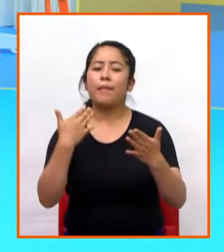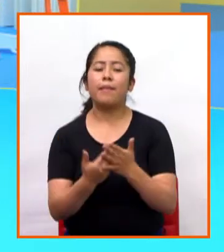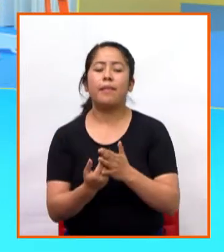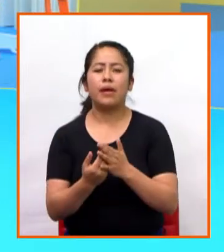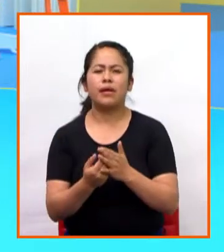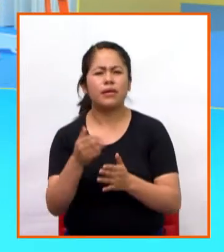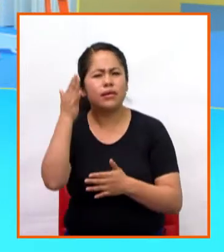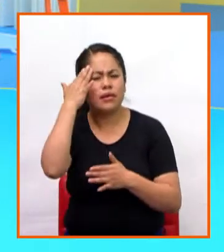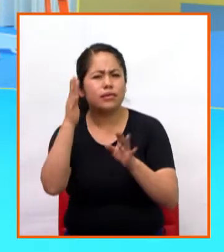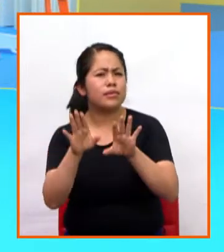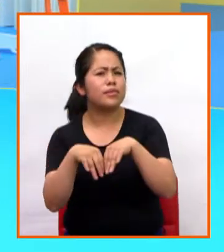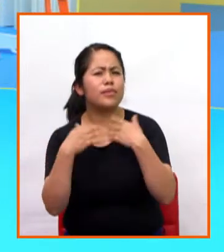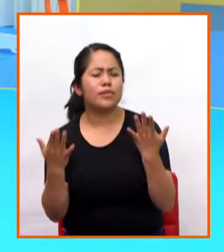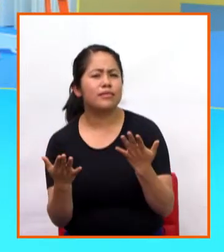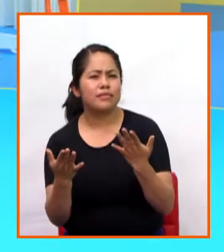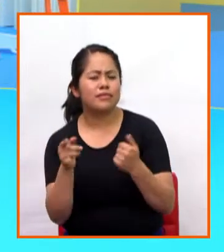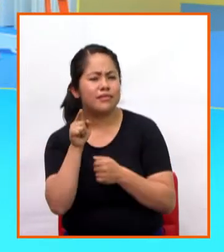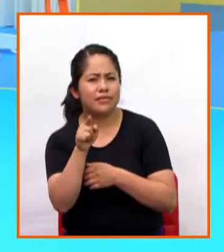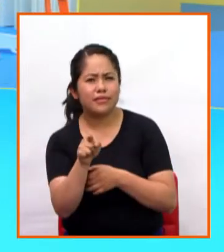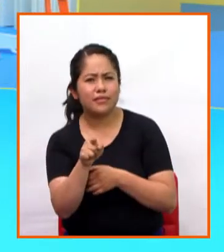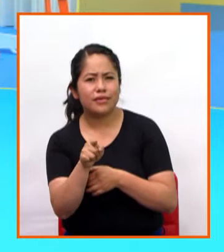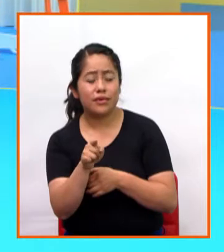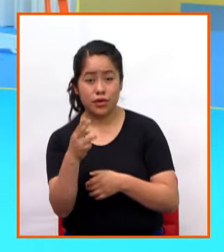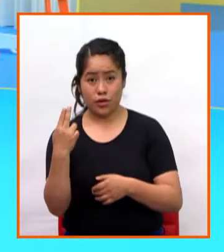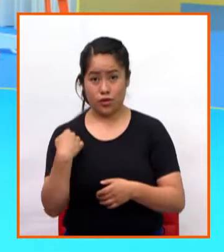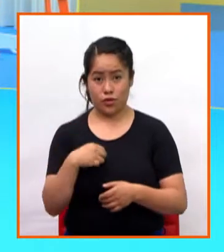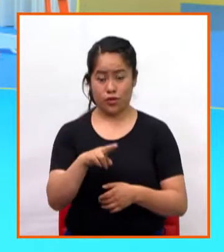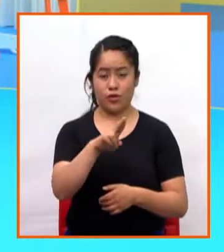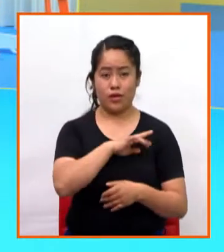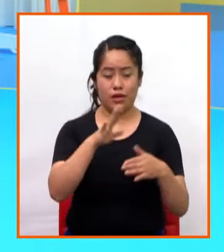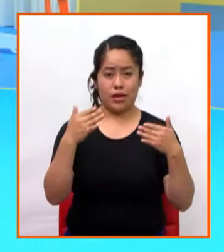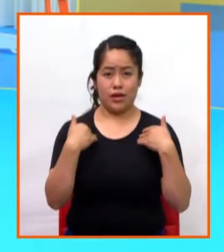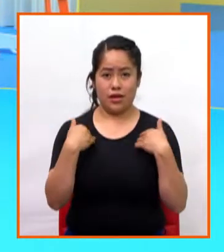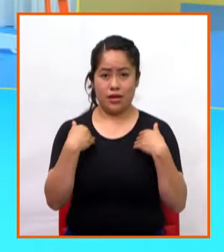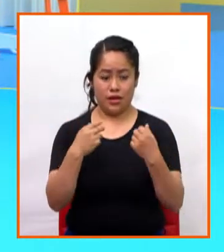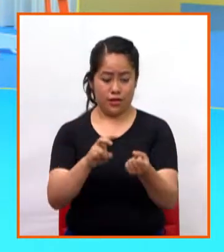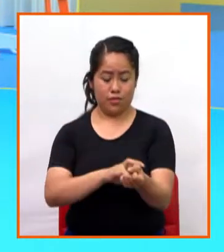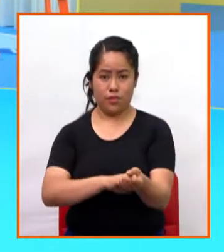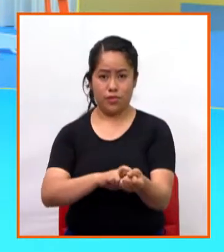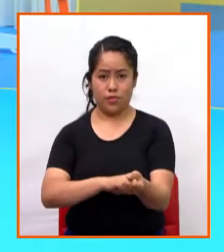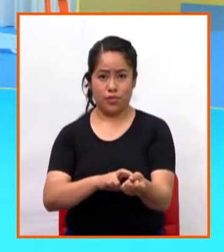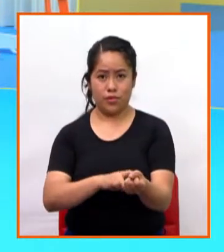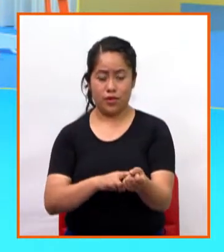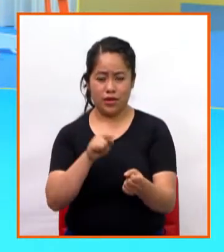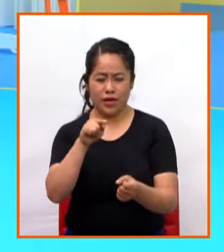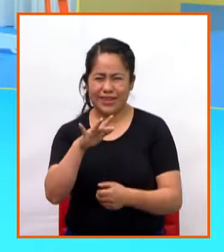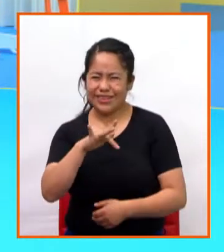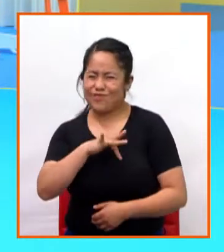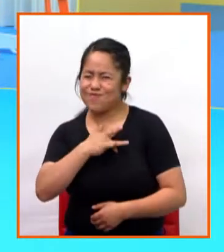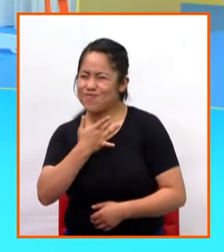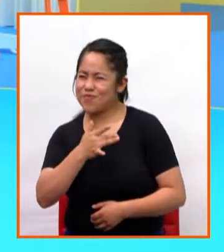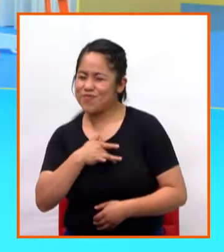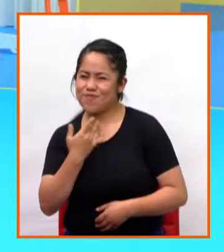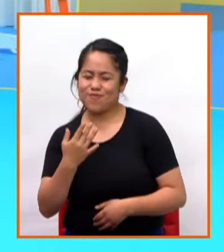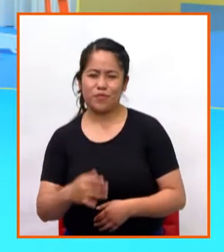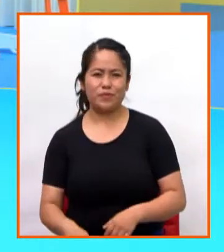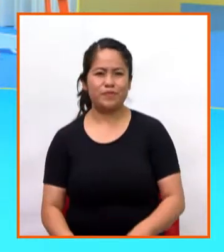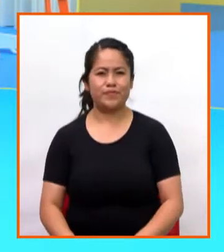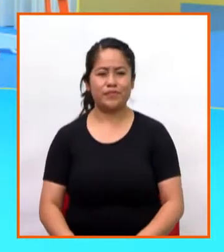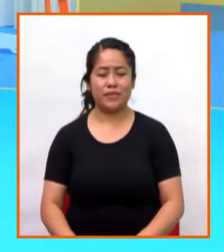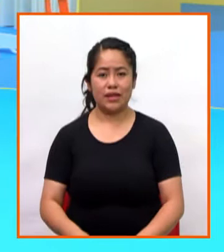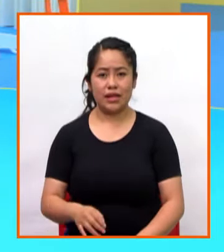se da esto? Esto se da porque nosotros tenemos un sistema altamente sensible. Y no solamente sensible,